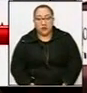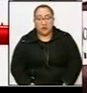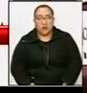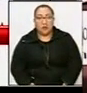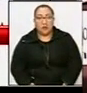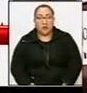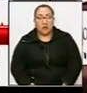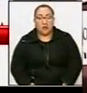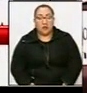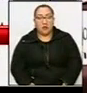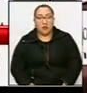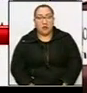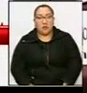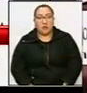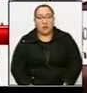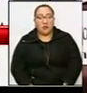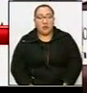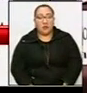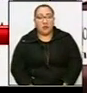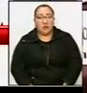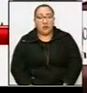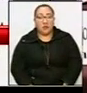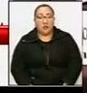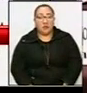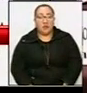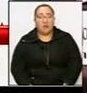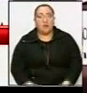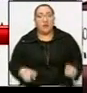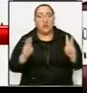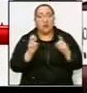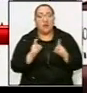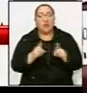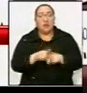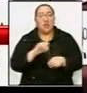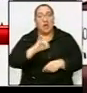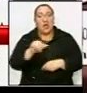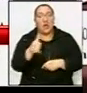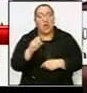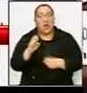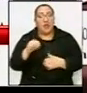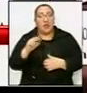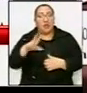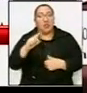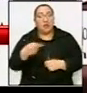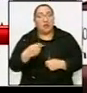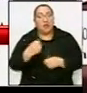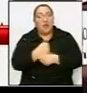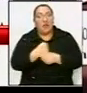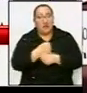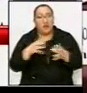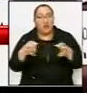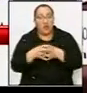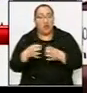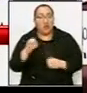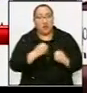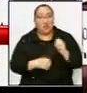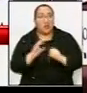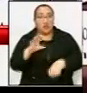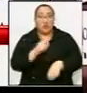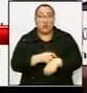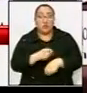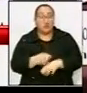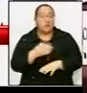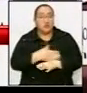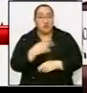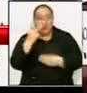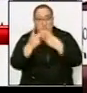tema, ministro, también en Jaén tenemos 3.000 cafetaleros organizados. Nosotros en su momento